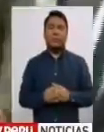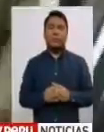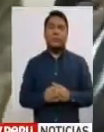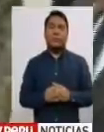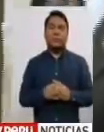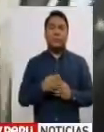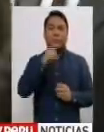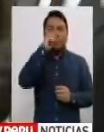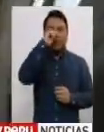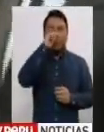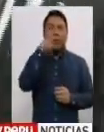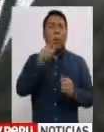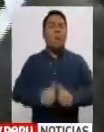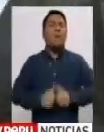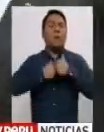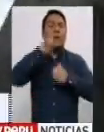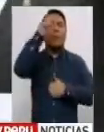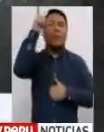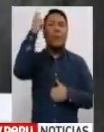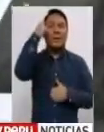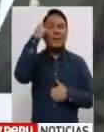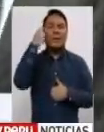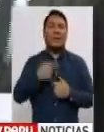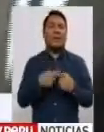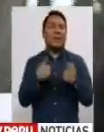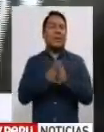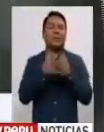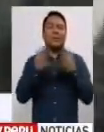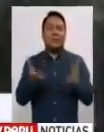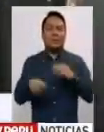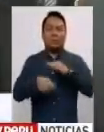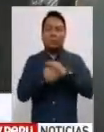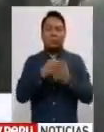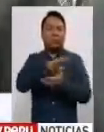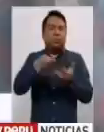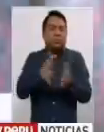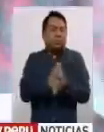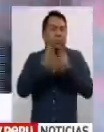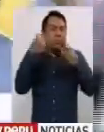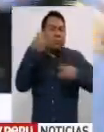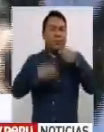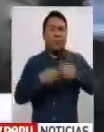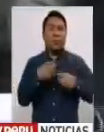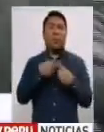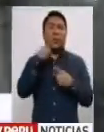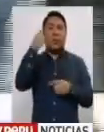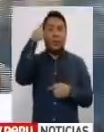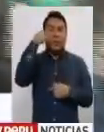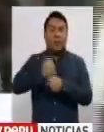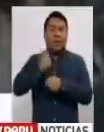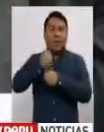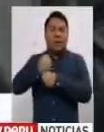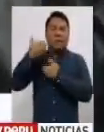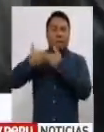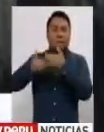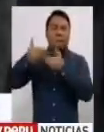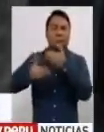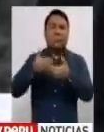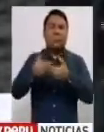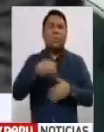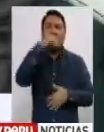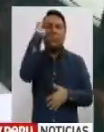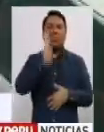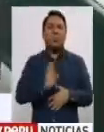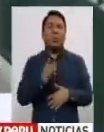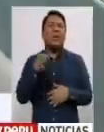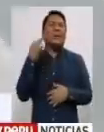Su vida política es de los casos más emblemáticos de corrupción a gran escala. La trayectoria de Waldo Ríos nunca ha sido ajena